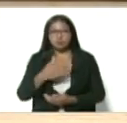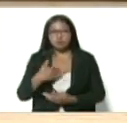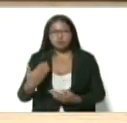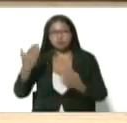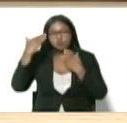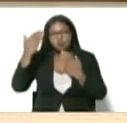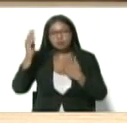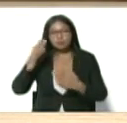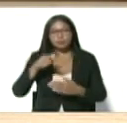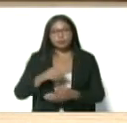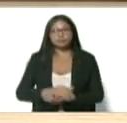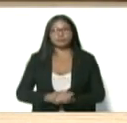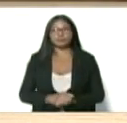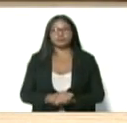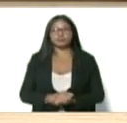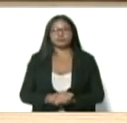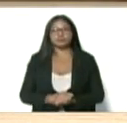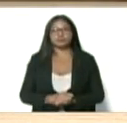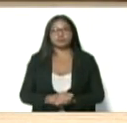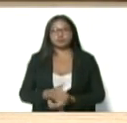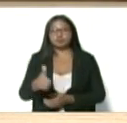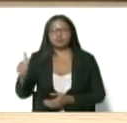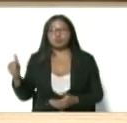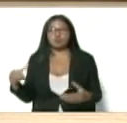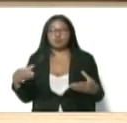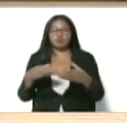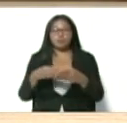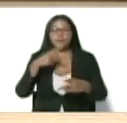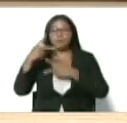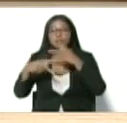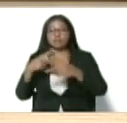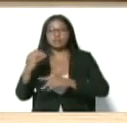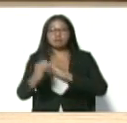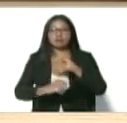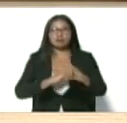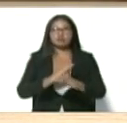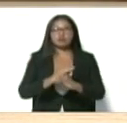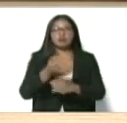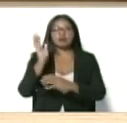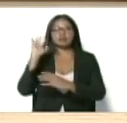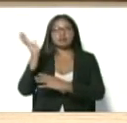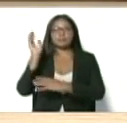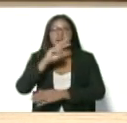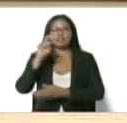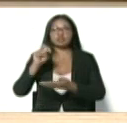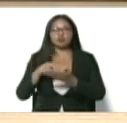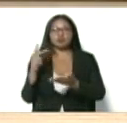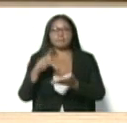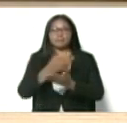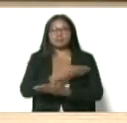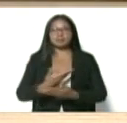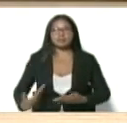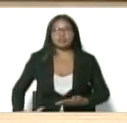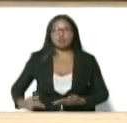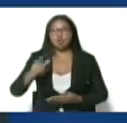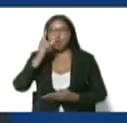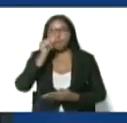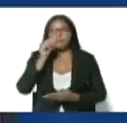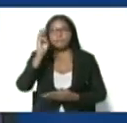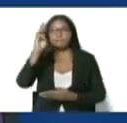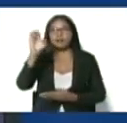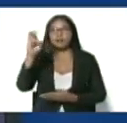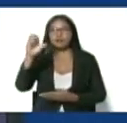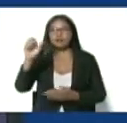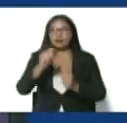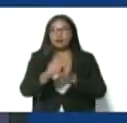la presencia de los miembros de la comisión de política interior de la asamblea nacional presidente pedro carreño la